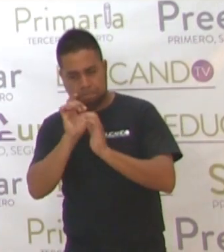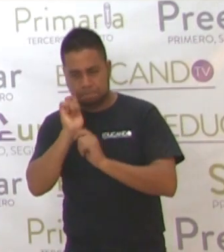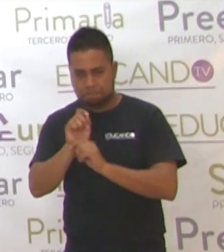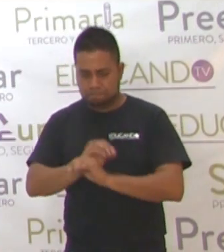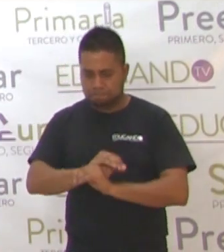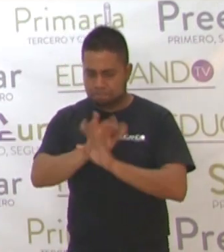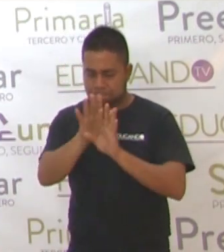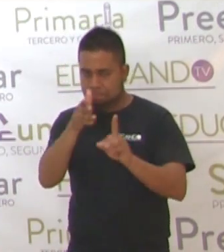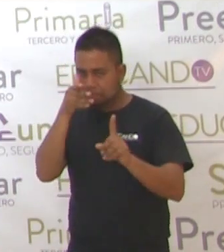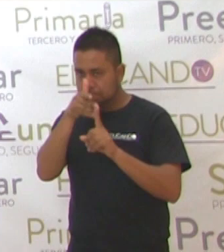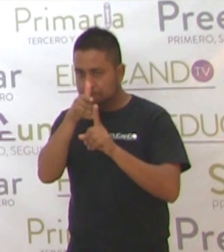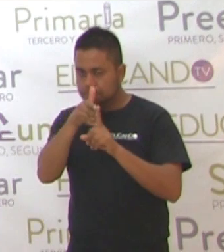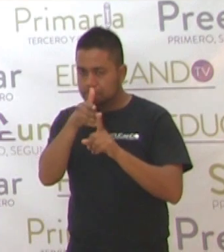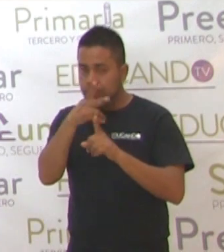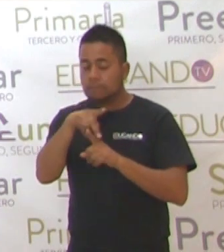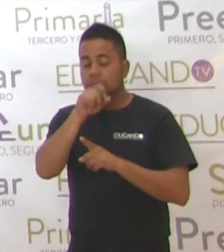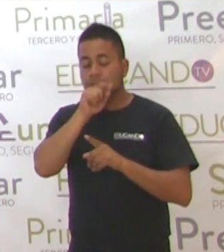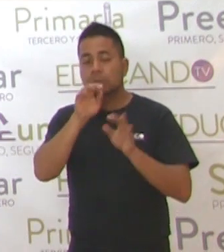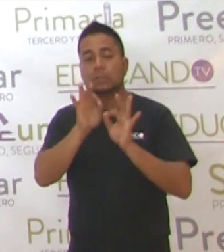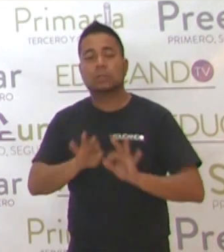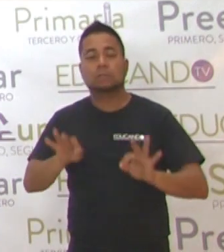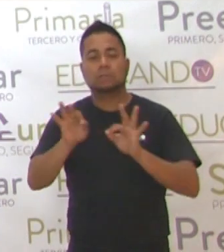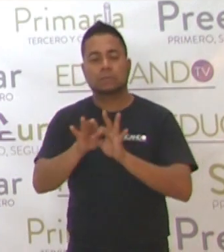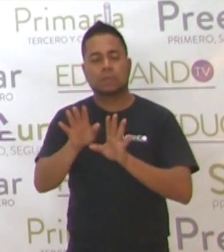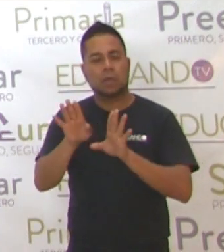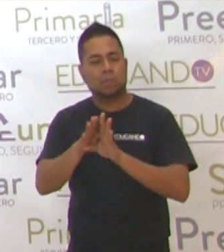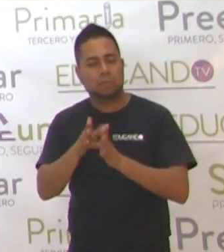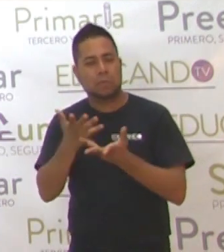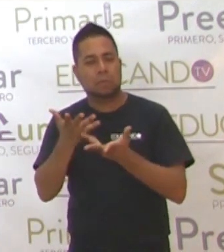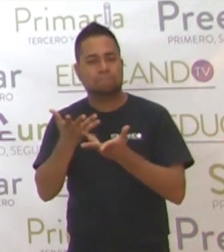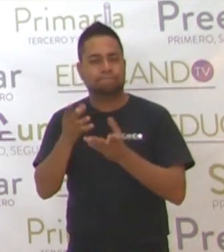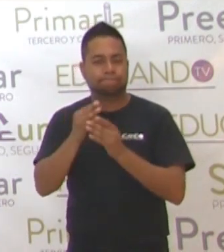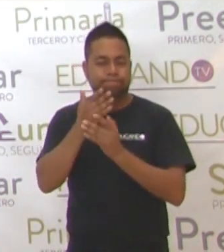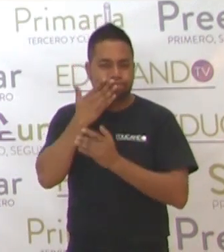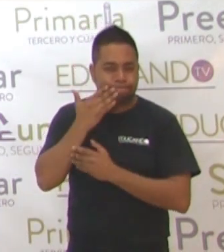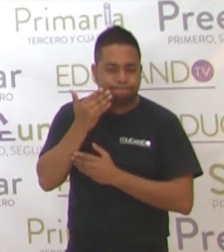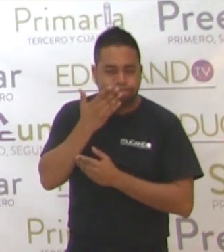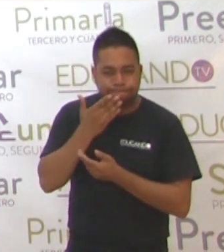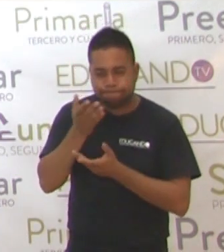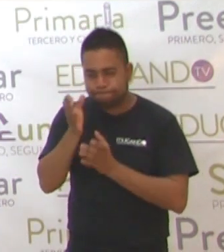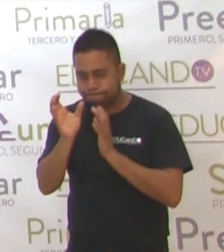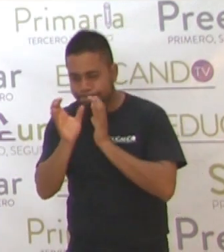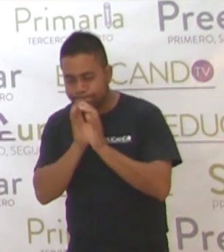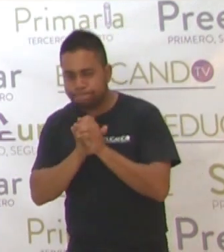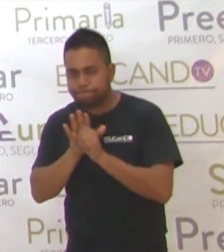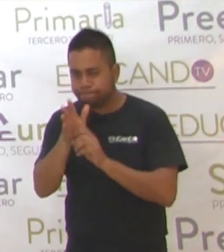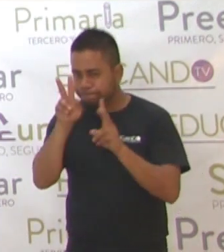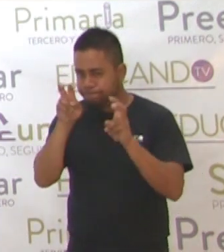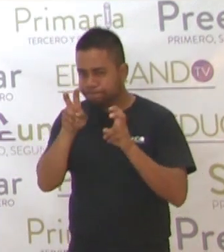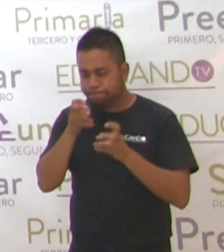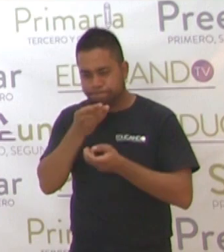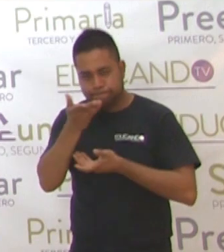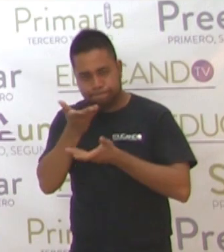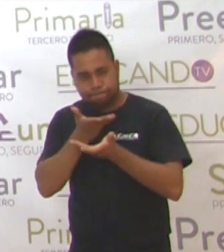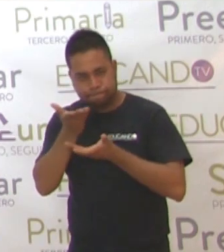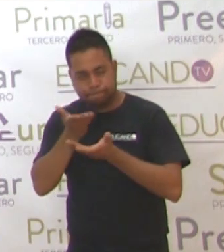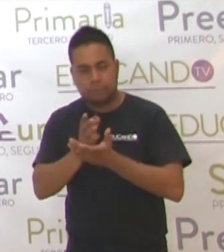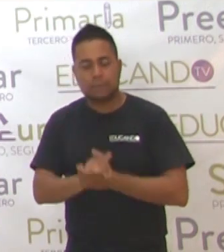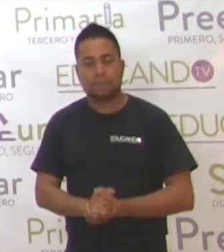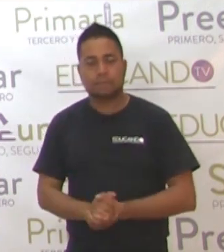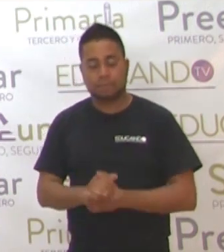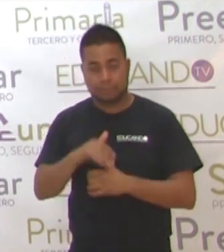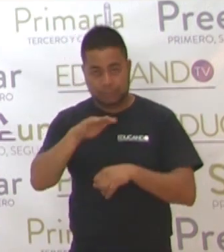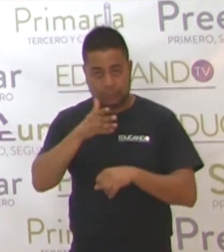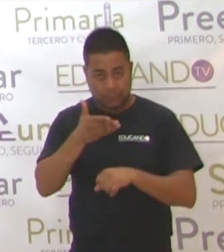clara y precisa pero sobre todo amena lo que cree más lo que queremos comunicar muy bien niños y niñas en